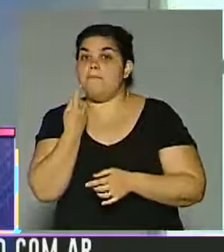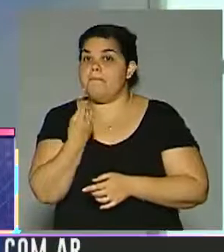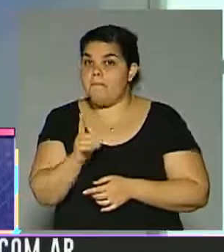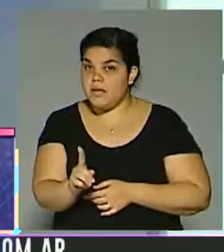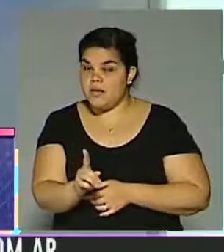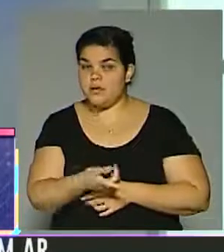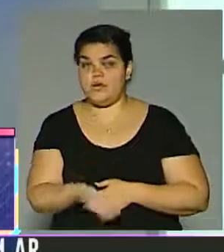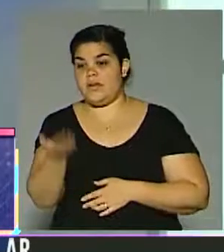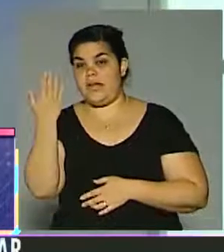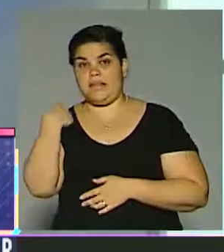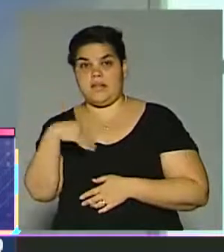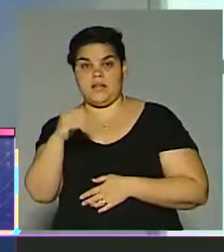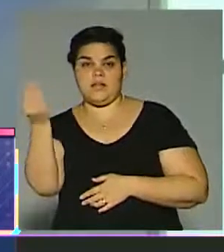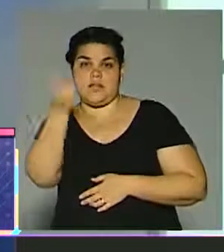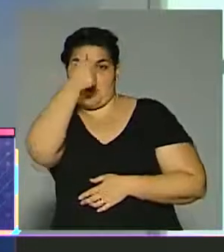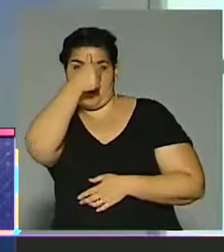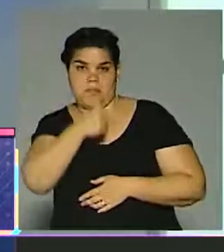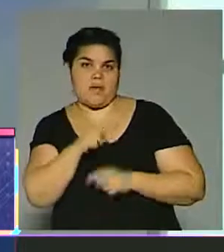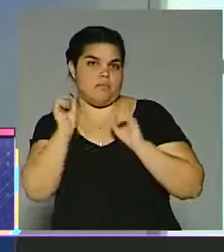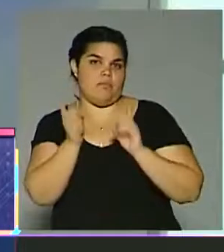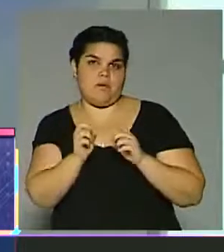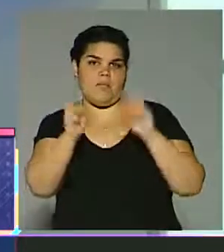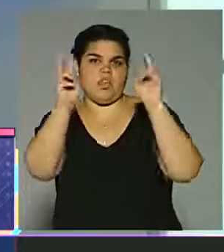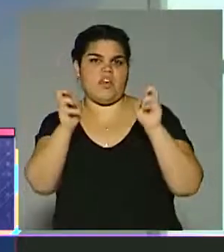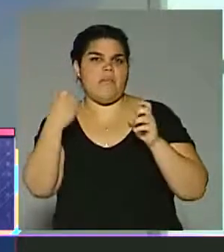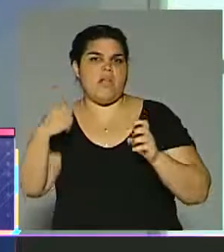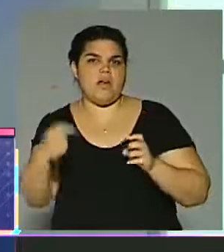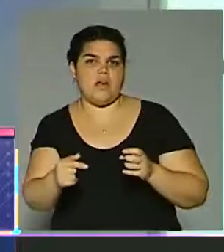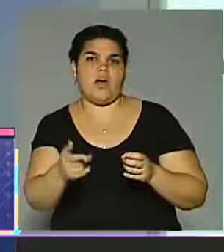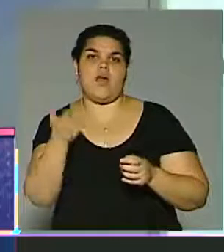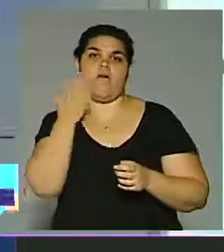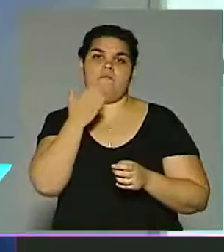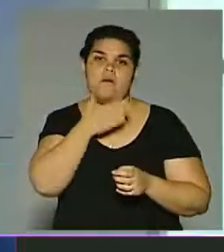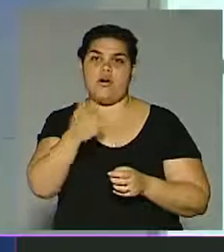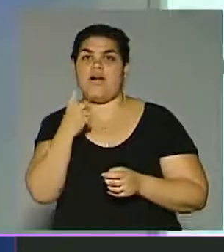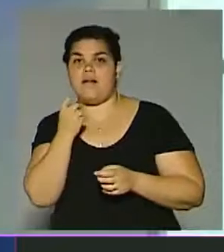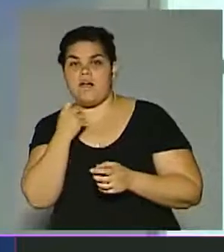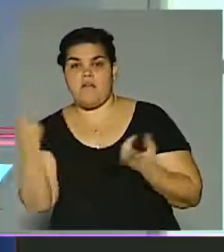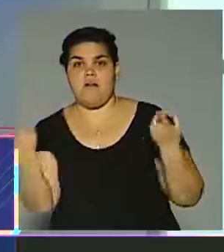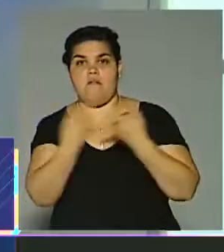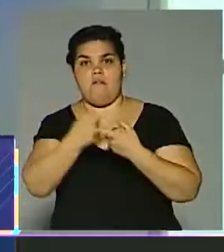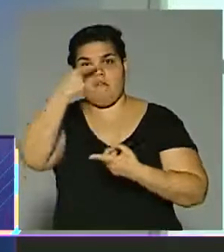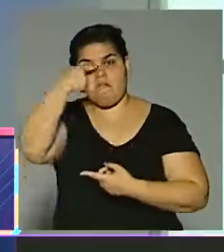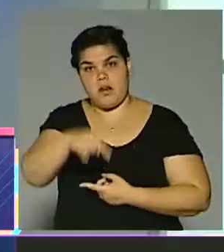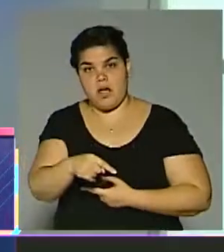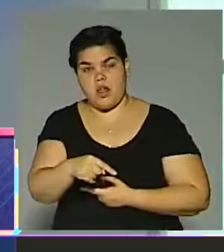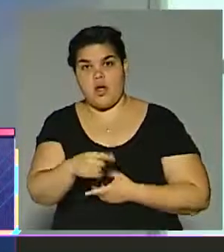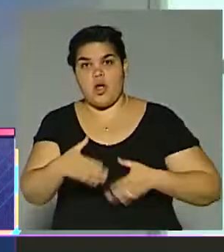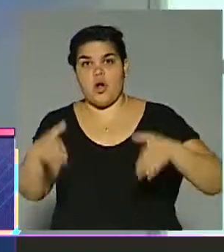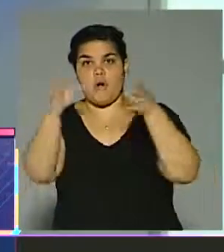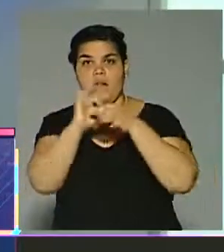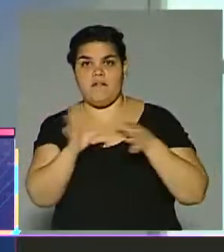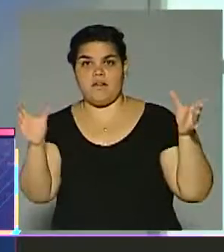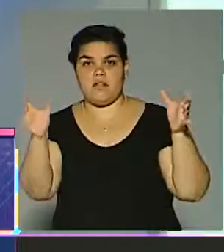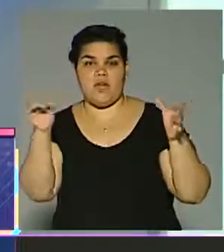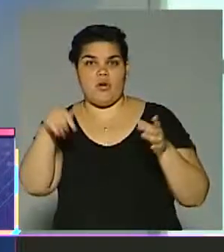Desde el fin de semana no se habla de otra cosa que no sea el superclásico frustrado, la final frustrada de la Copa Libertadores. Y